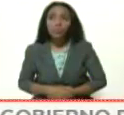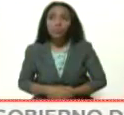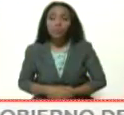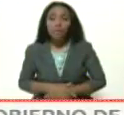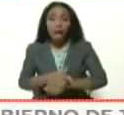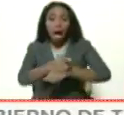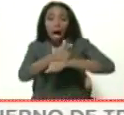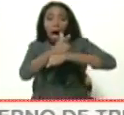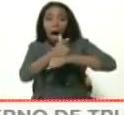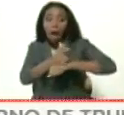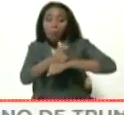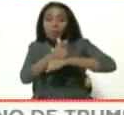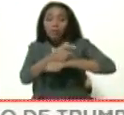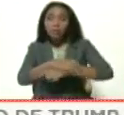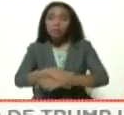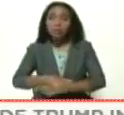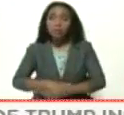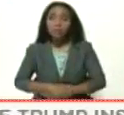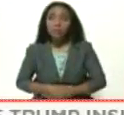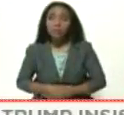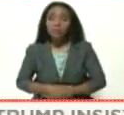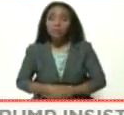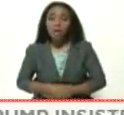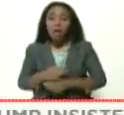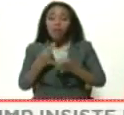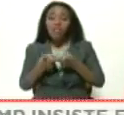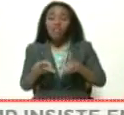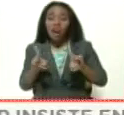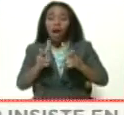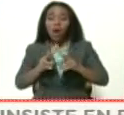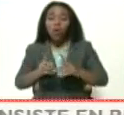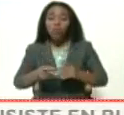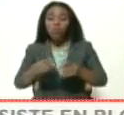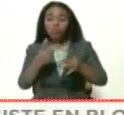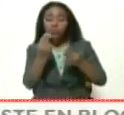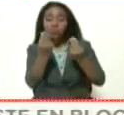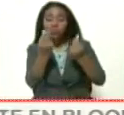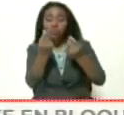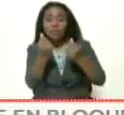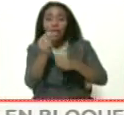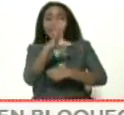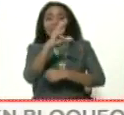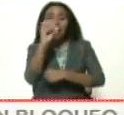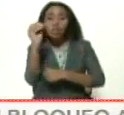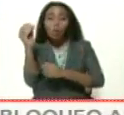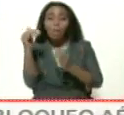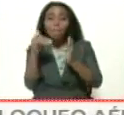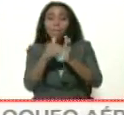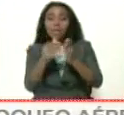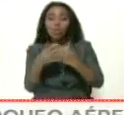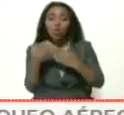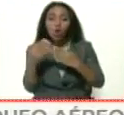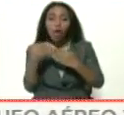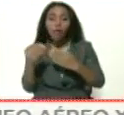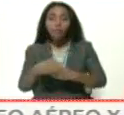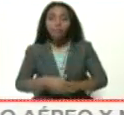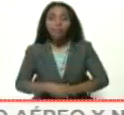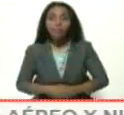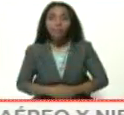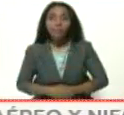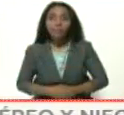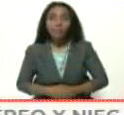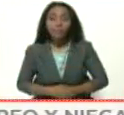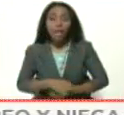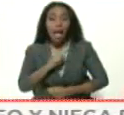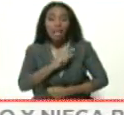Armas por un valor aproximado de $500,000. Con